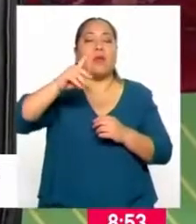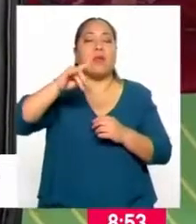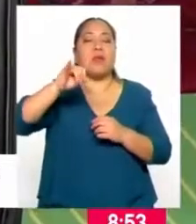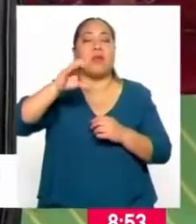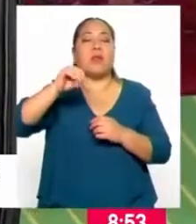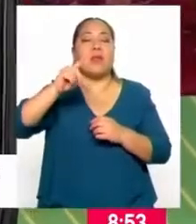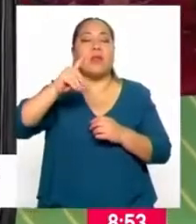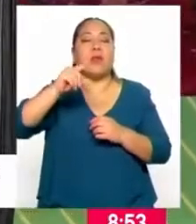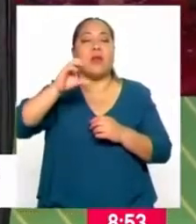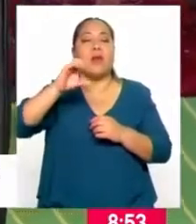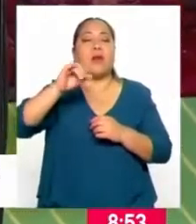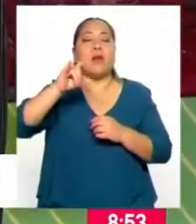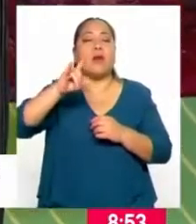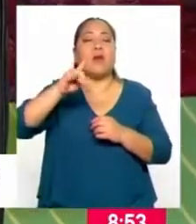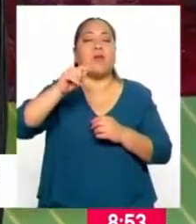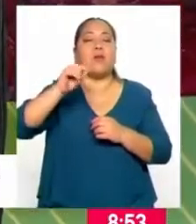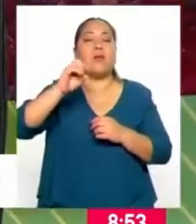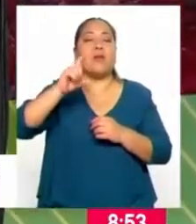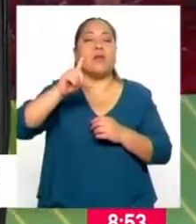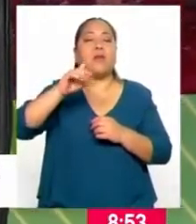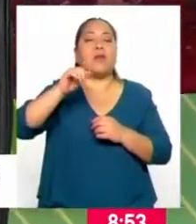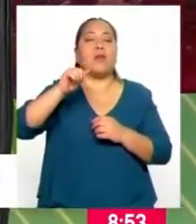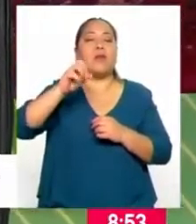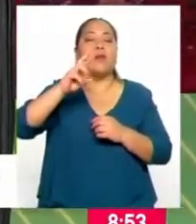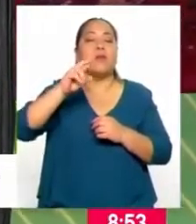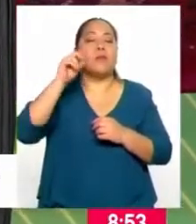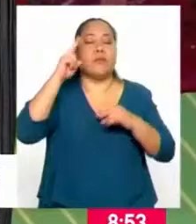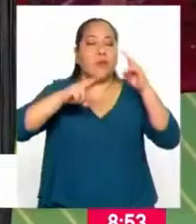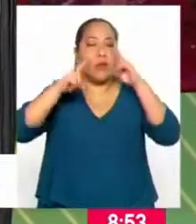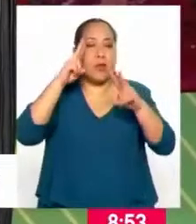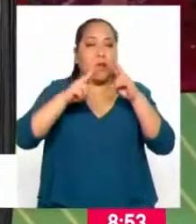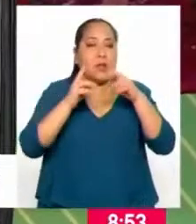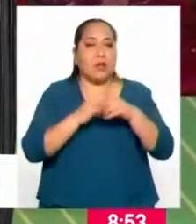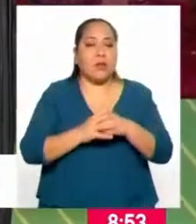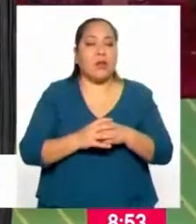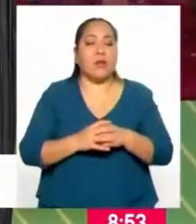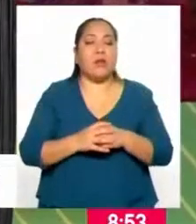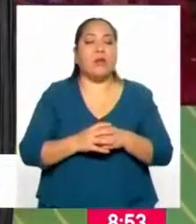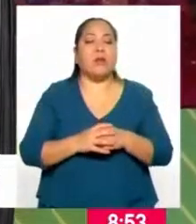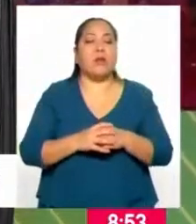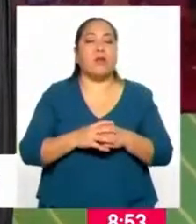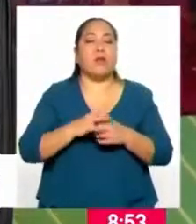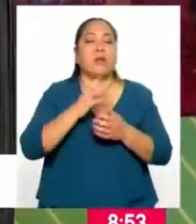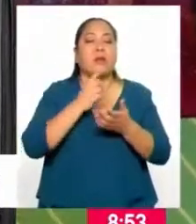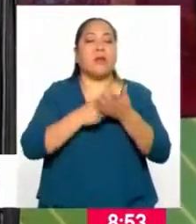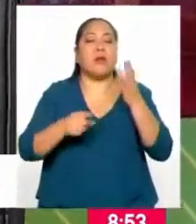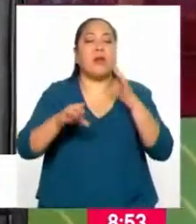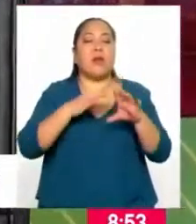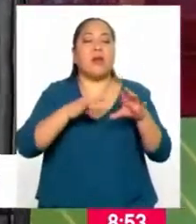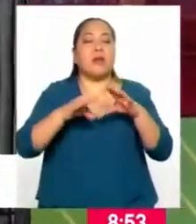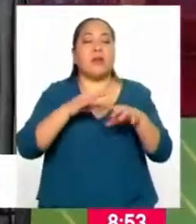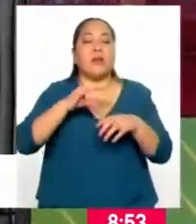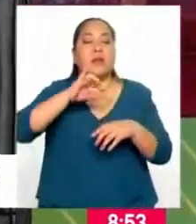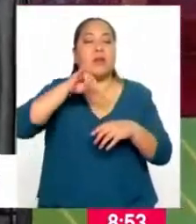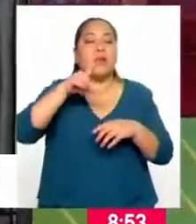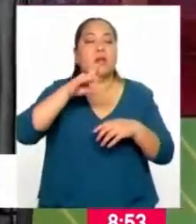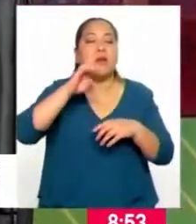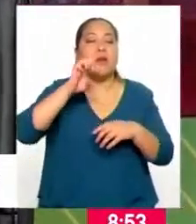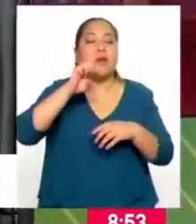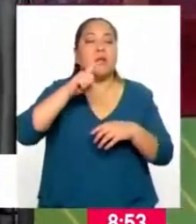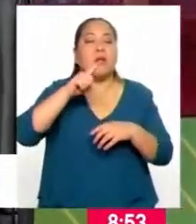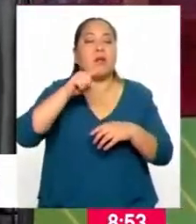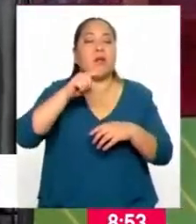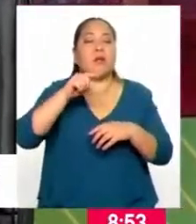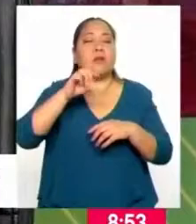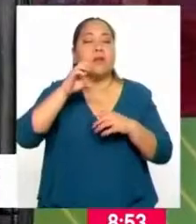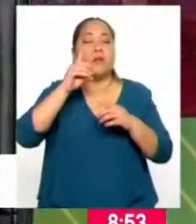cautelar, vos viste el ejemplo del caso que ha resuelto el Tribunal Constitucional, lo que hace es el juez dicta una